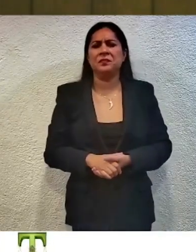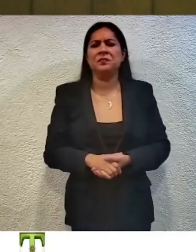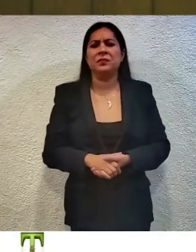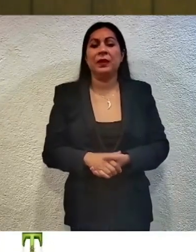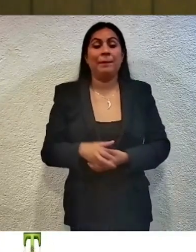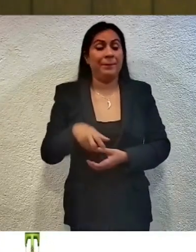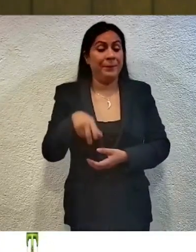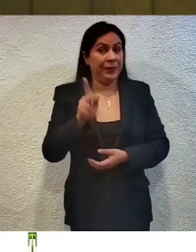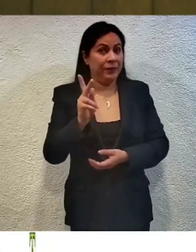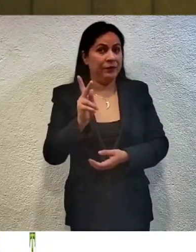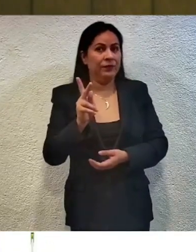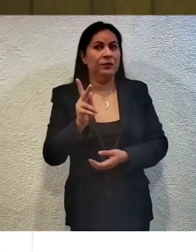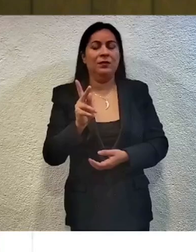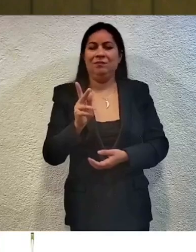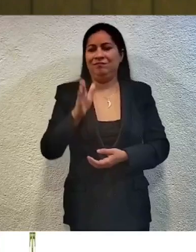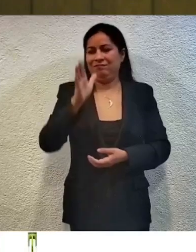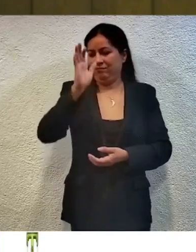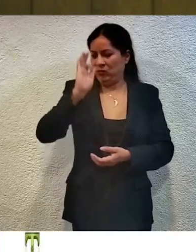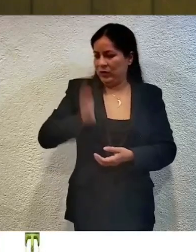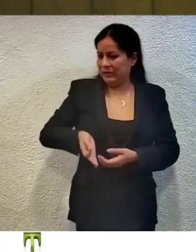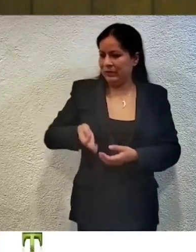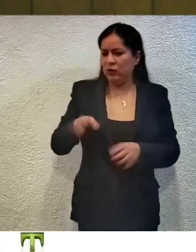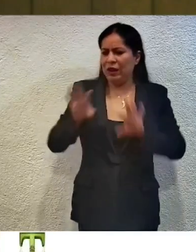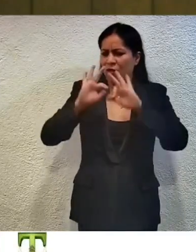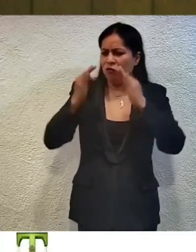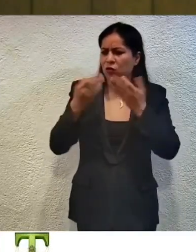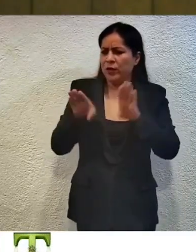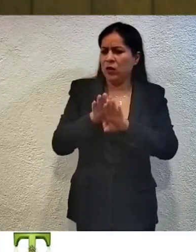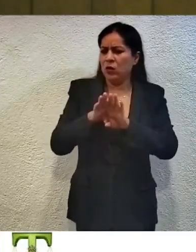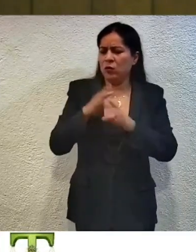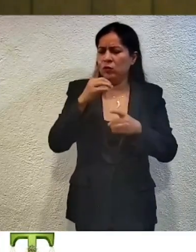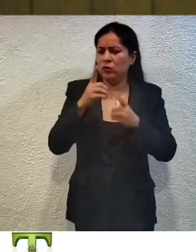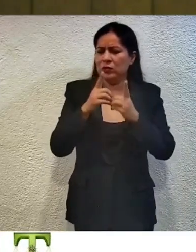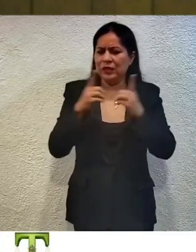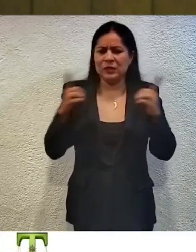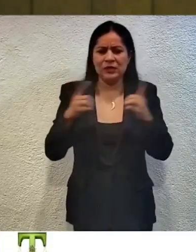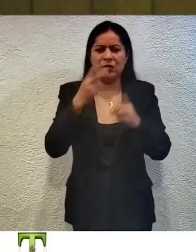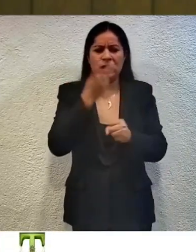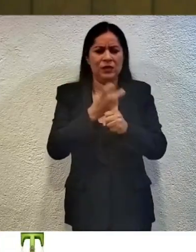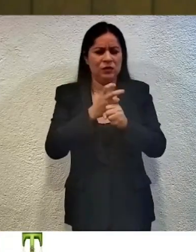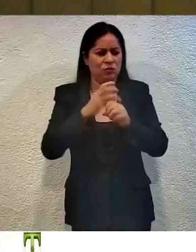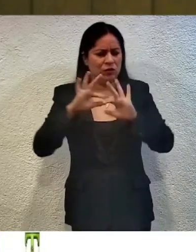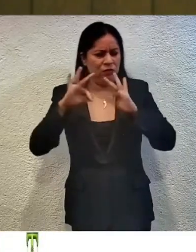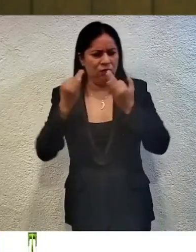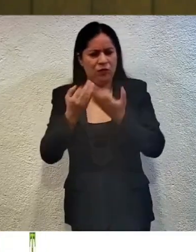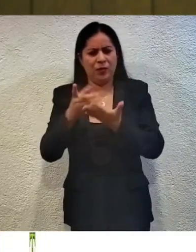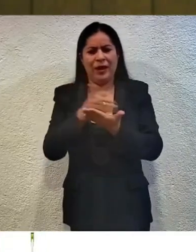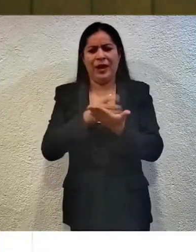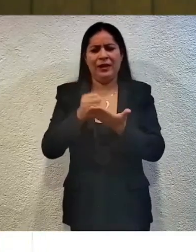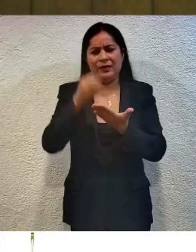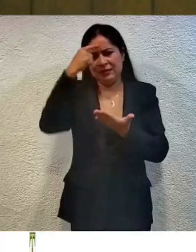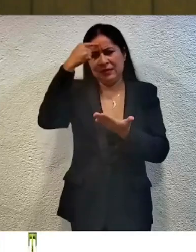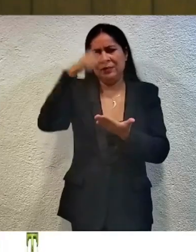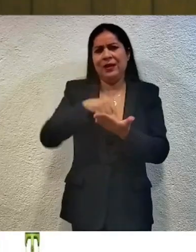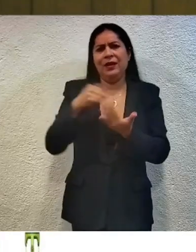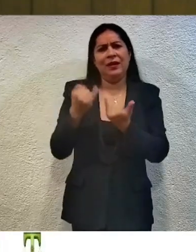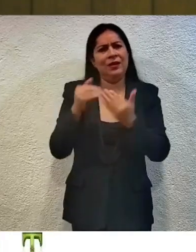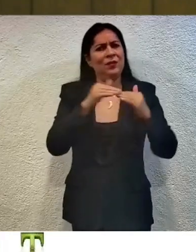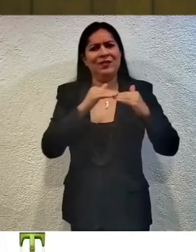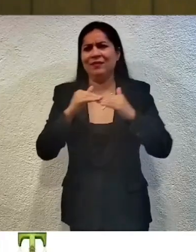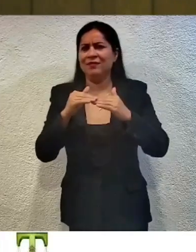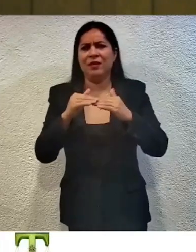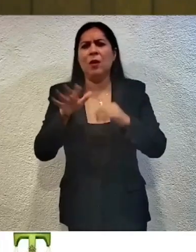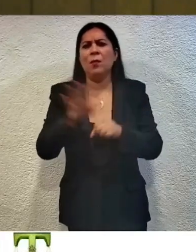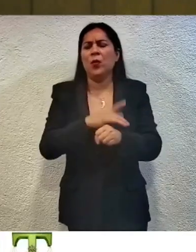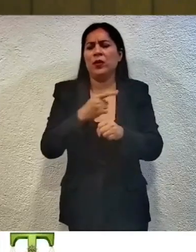Sin embargo, no comparto la forma en cómo se desarrolla la segunda fase para garantizar la integración paritaria,